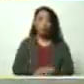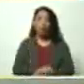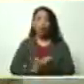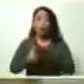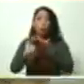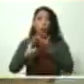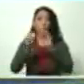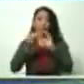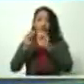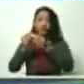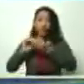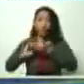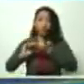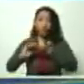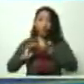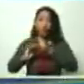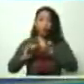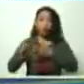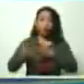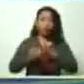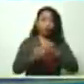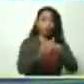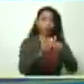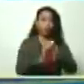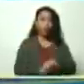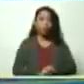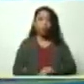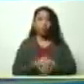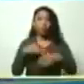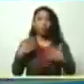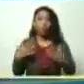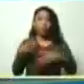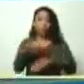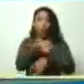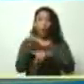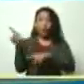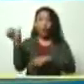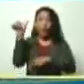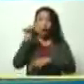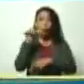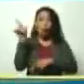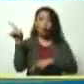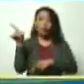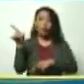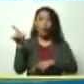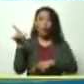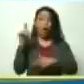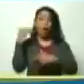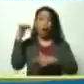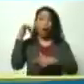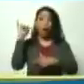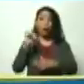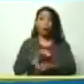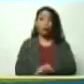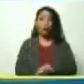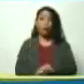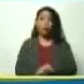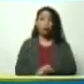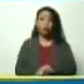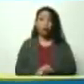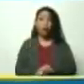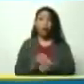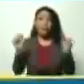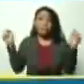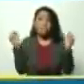recuperación canalización de todas esas aguas que están por allí y el caso de